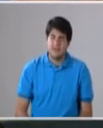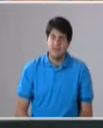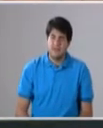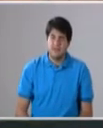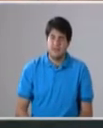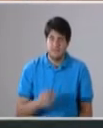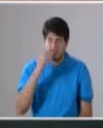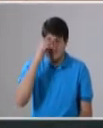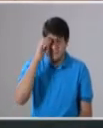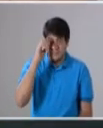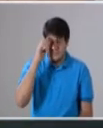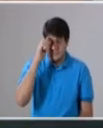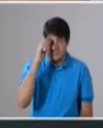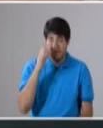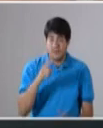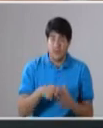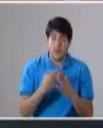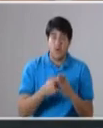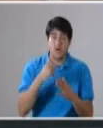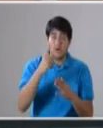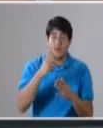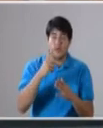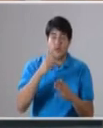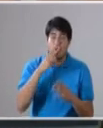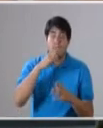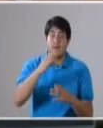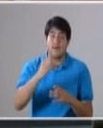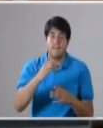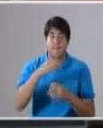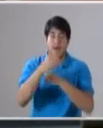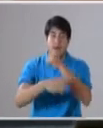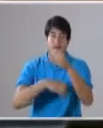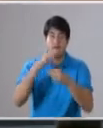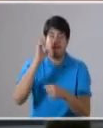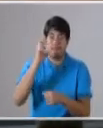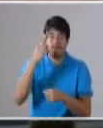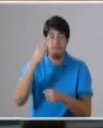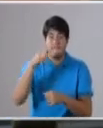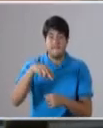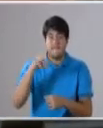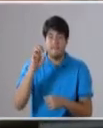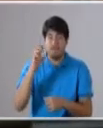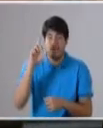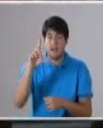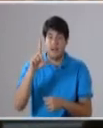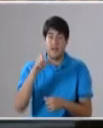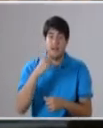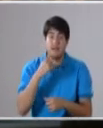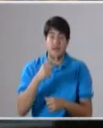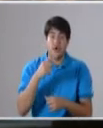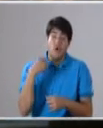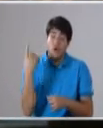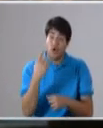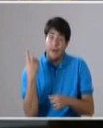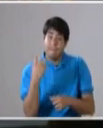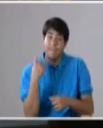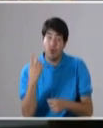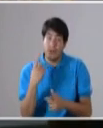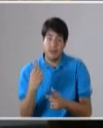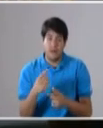Digamos, cuando el hermano Fernel hizo su himno famoso Remolineando, ¿cómo lo criticaron? Pero él tenía que respaldarse en la